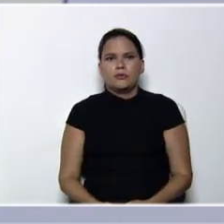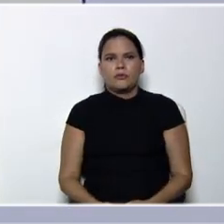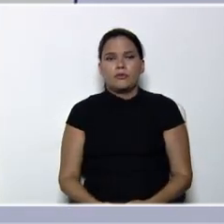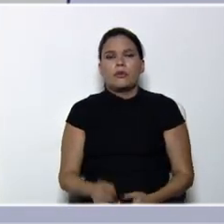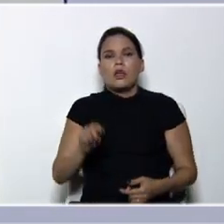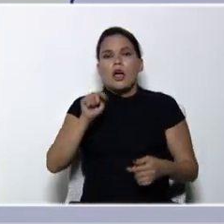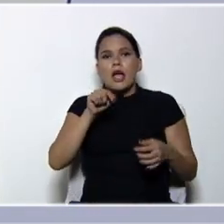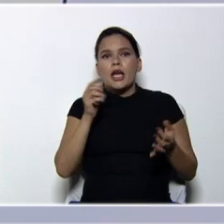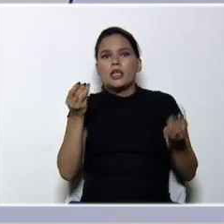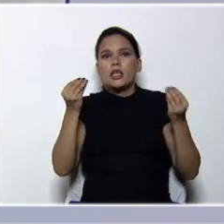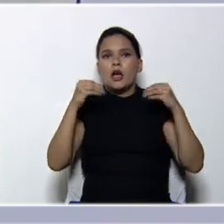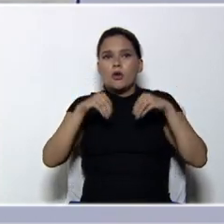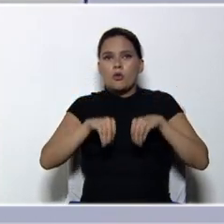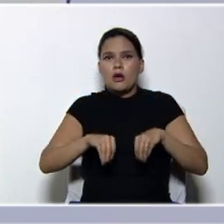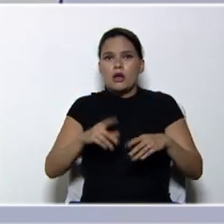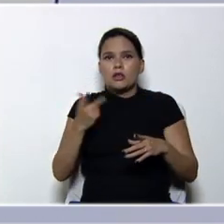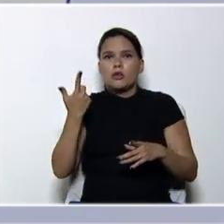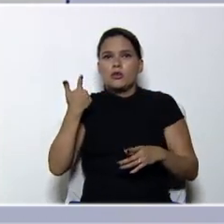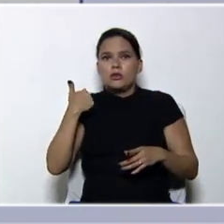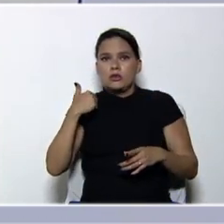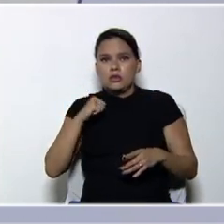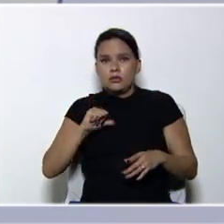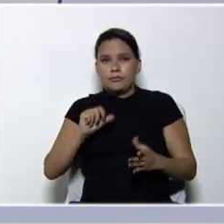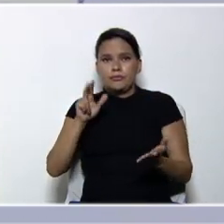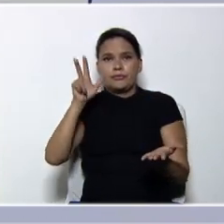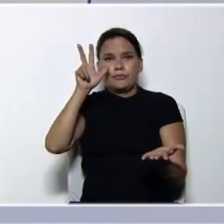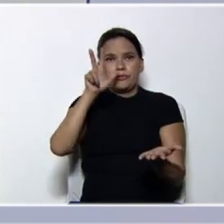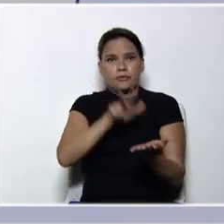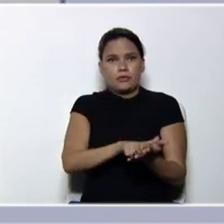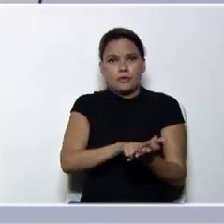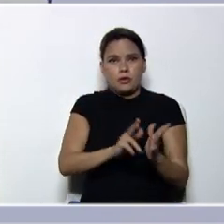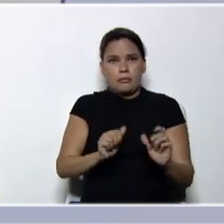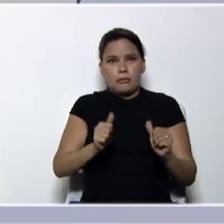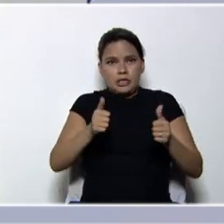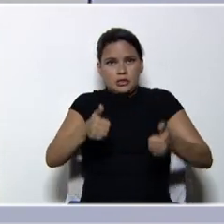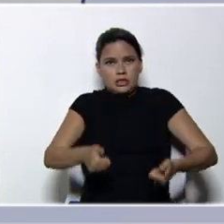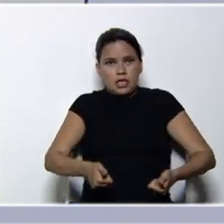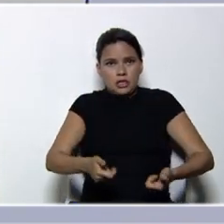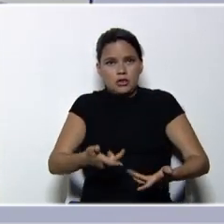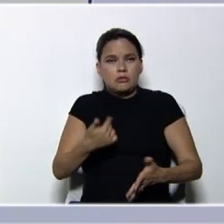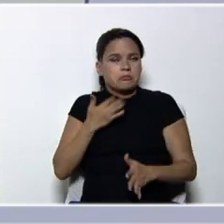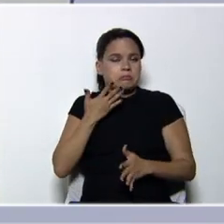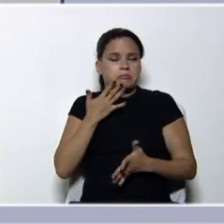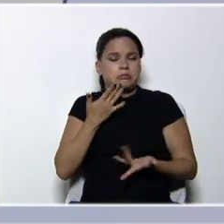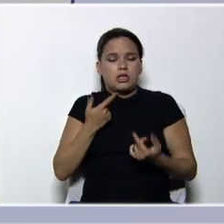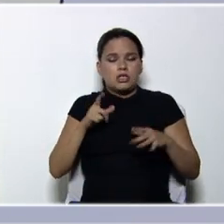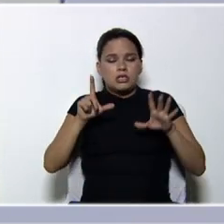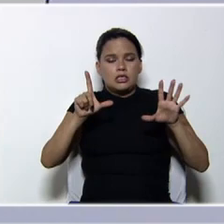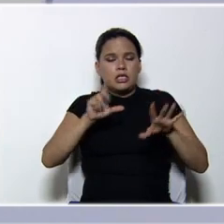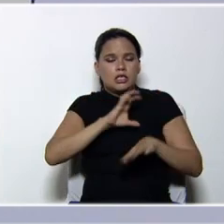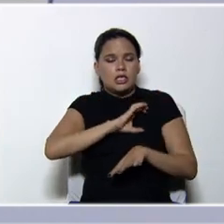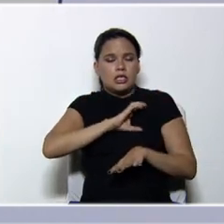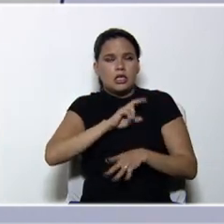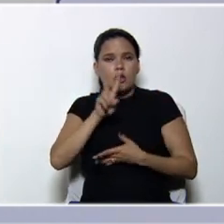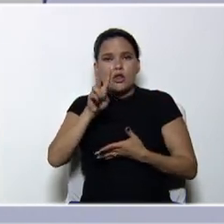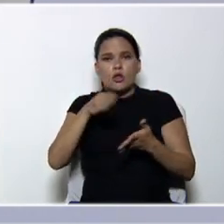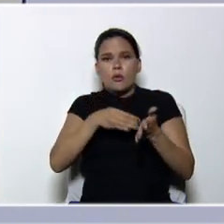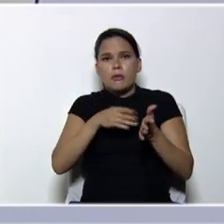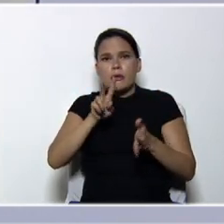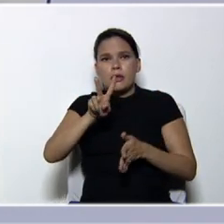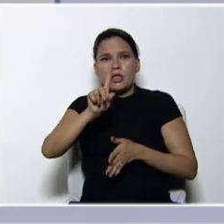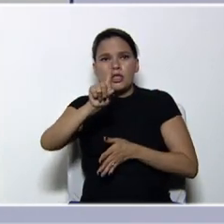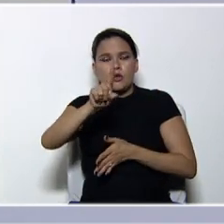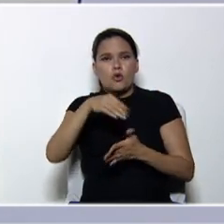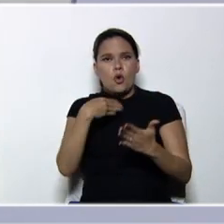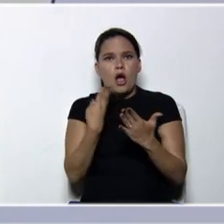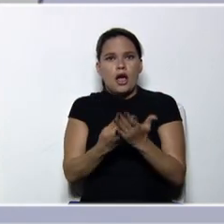Este acuerdo tendrá efectividad a partir del 7 de enero del 2021, por ejemplo,